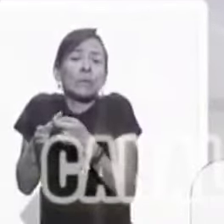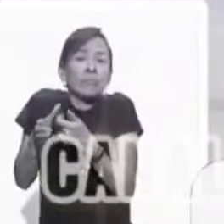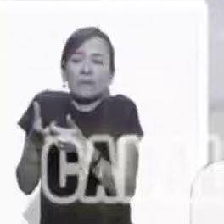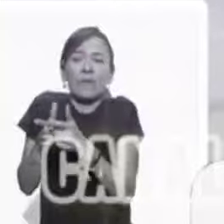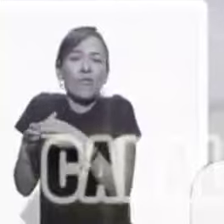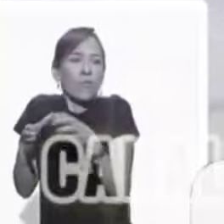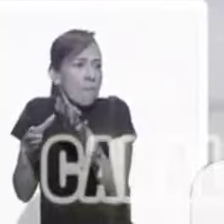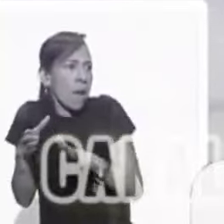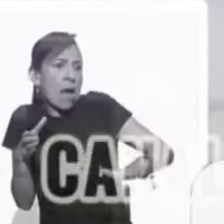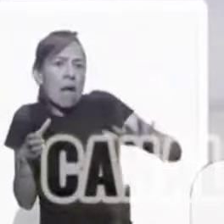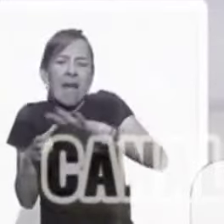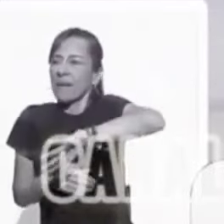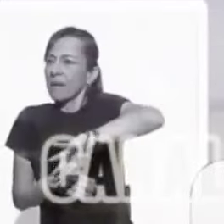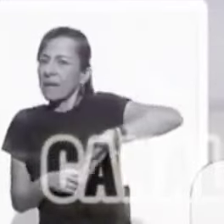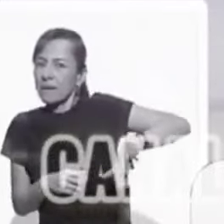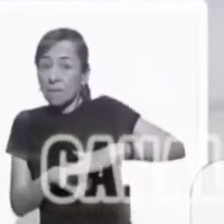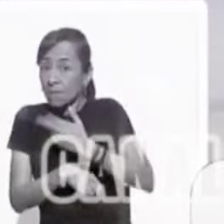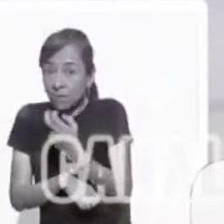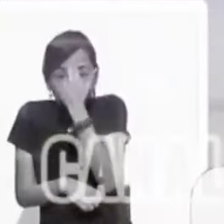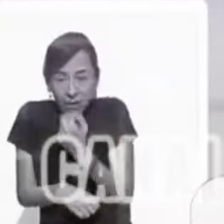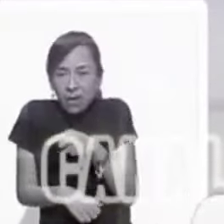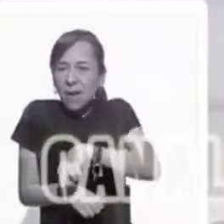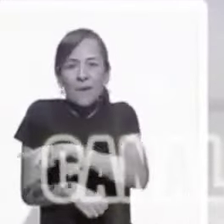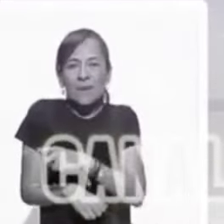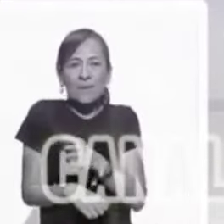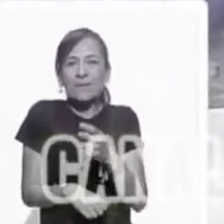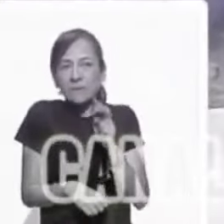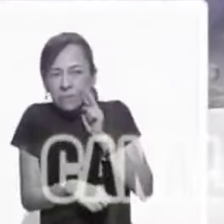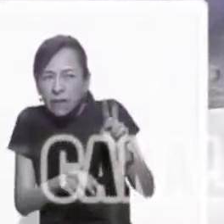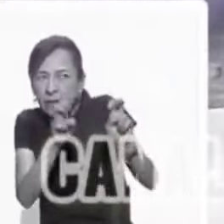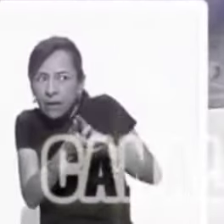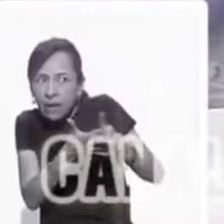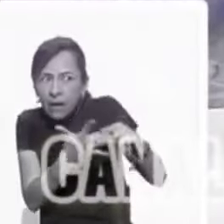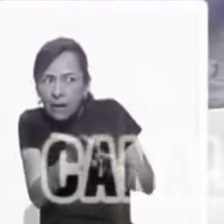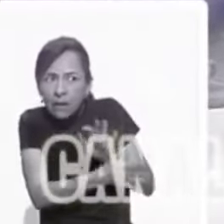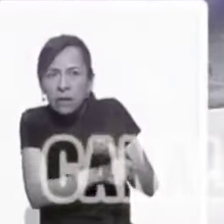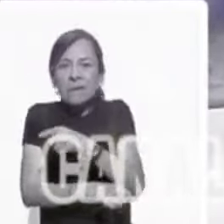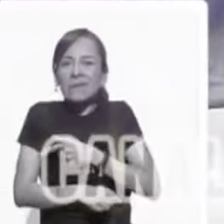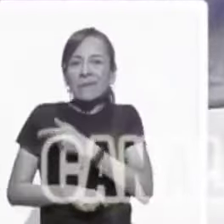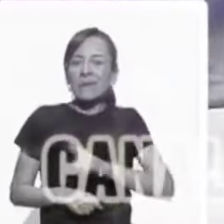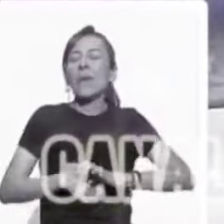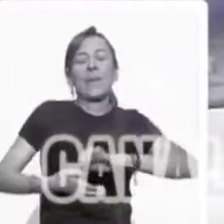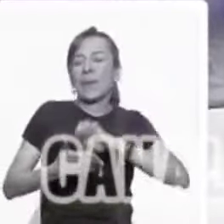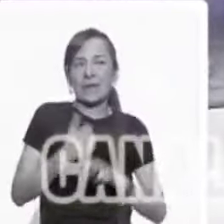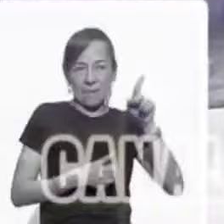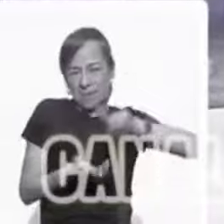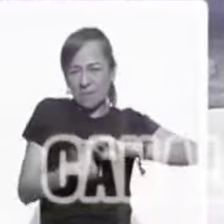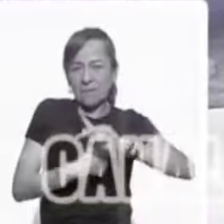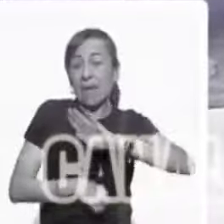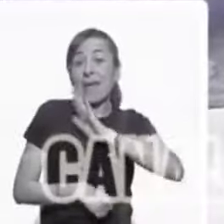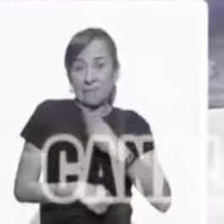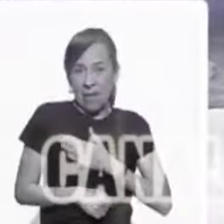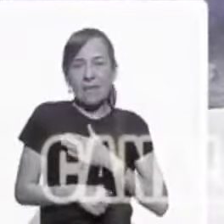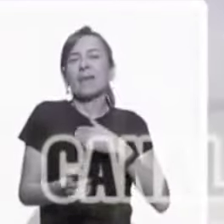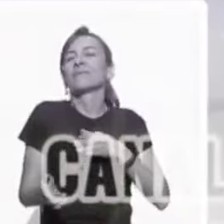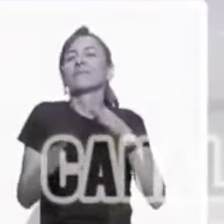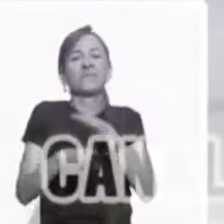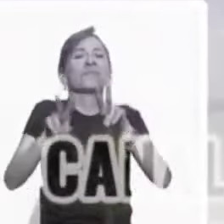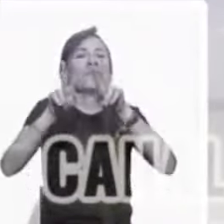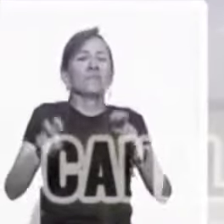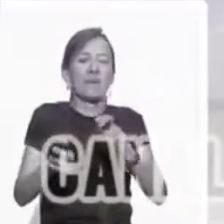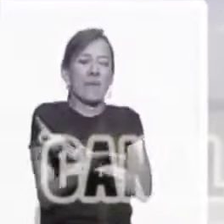así y precisamente por eso eh yo creo que cada vez que por ejemplo las feministas nos dicen no en España nos lo han dicho mucho últimamente Ustedes han ido